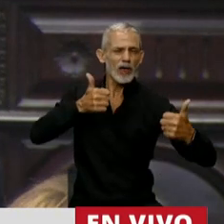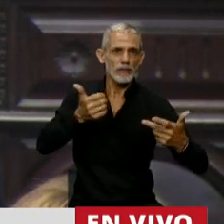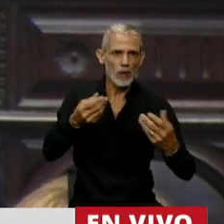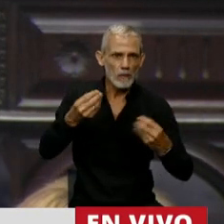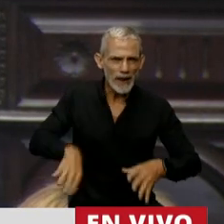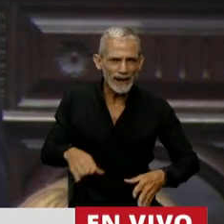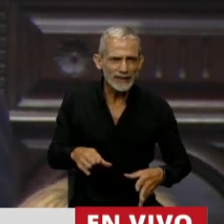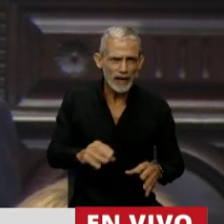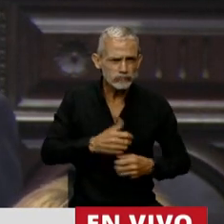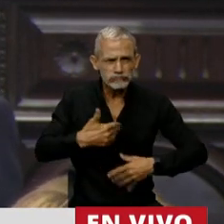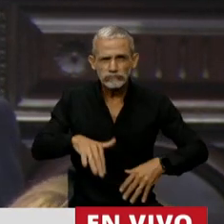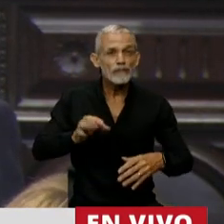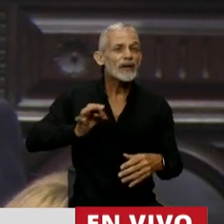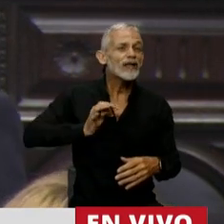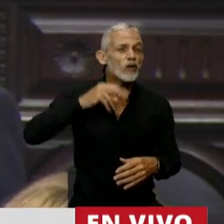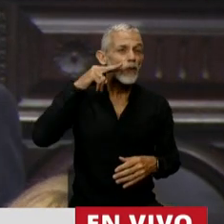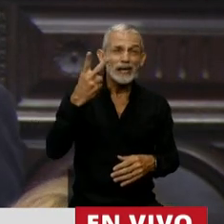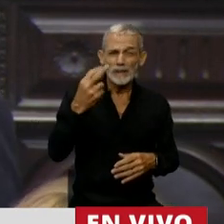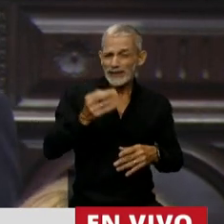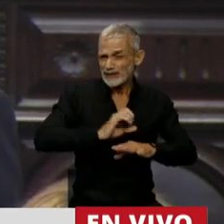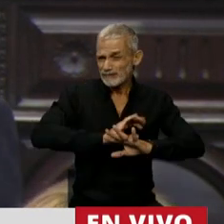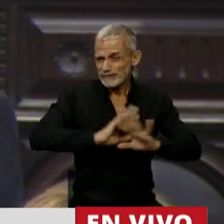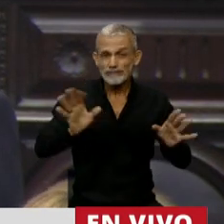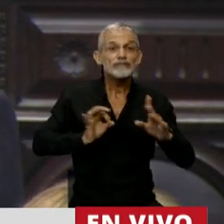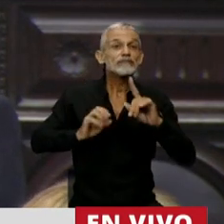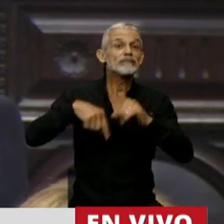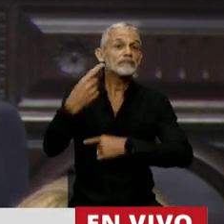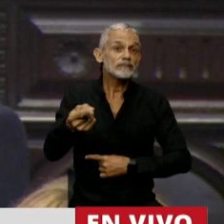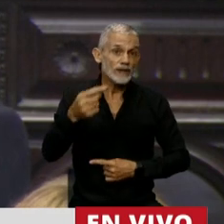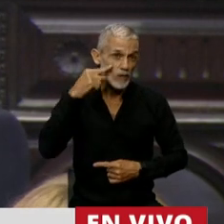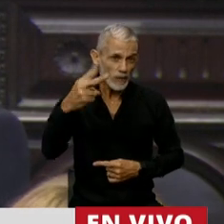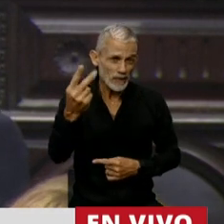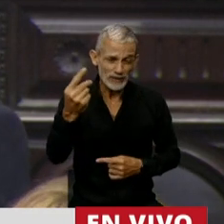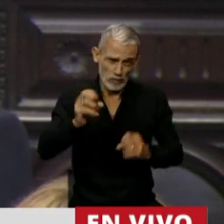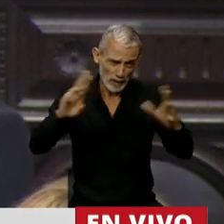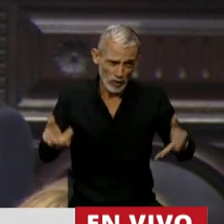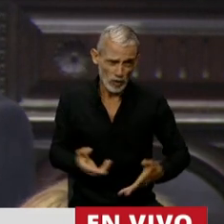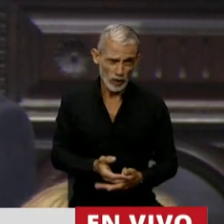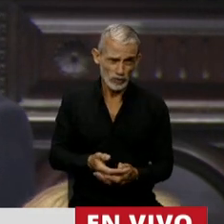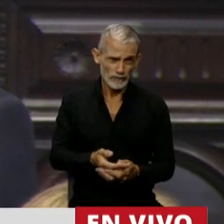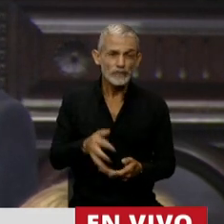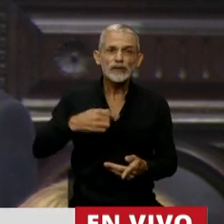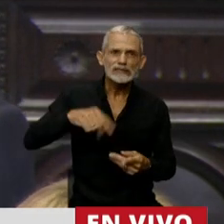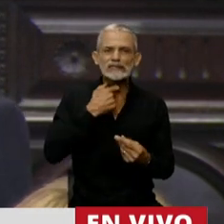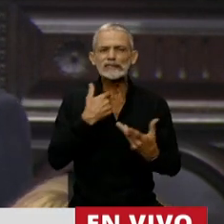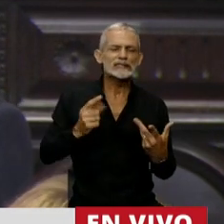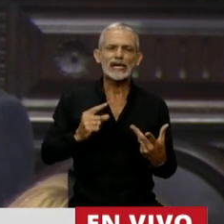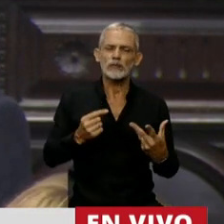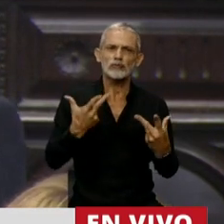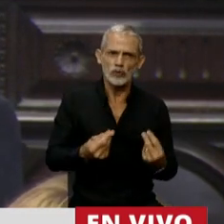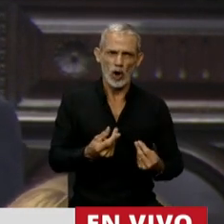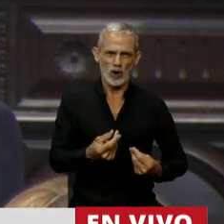la pérdida ha sido enorme en el 2020 y va a ser enorme también en el año 2021 y eso es lo que estamos tratando de